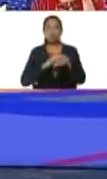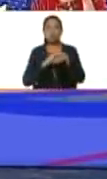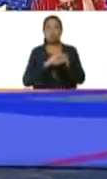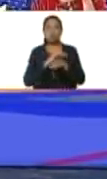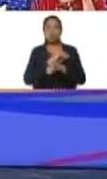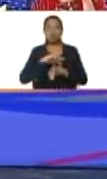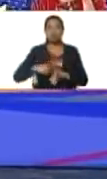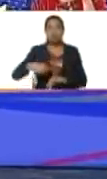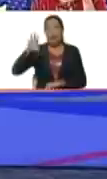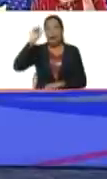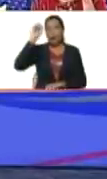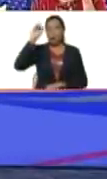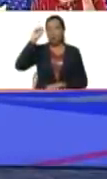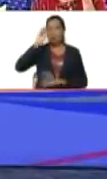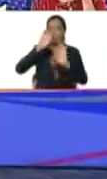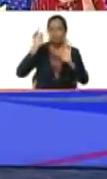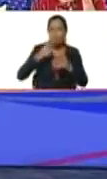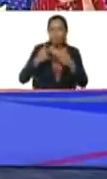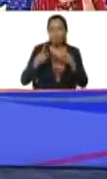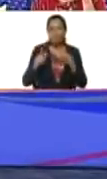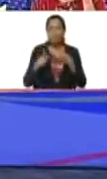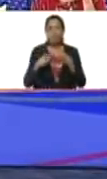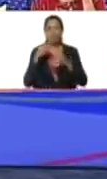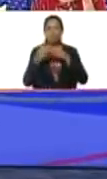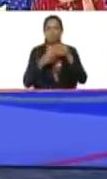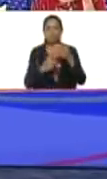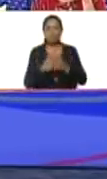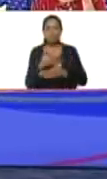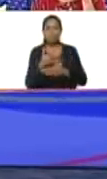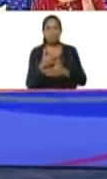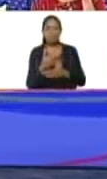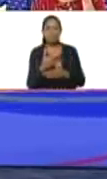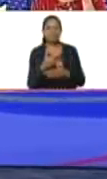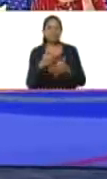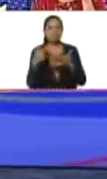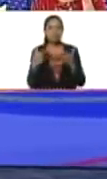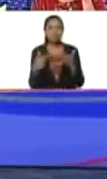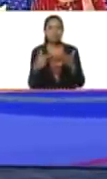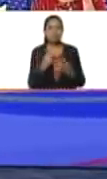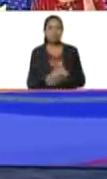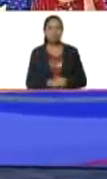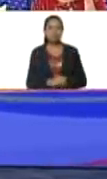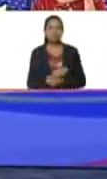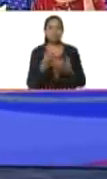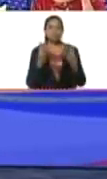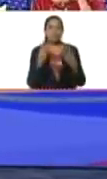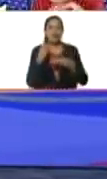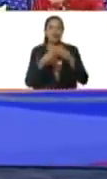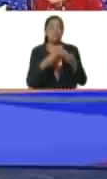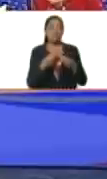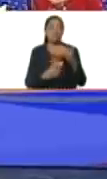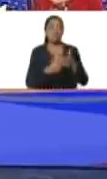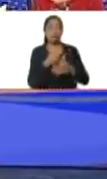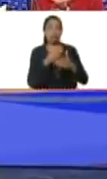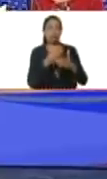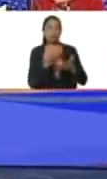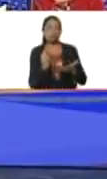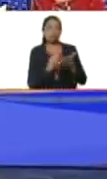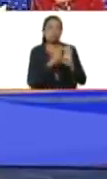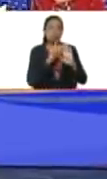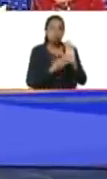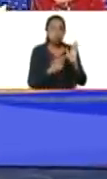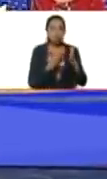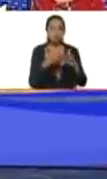Aprendimos. Otra metodología, hacer más con menos, hacer mucho con poco. Aprendimos,